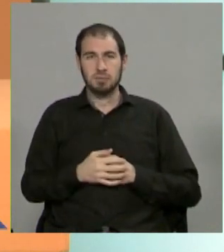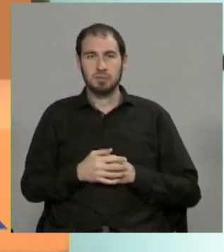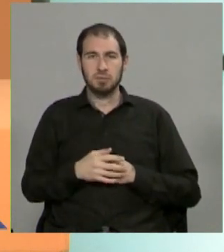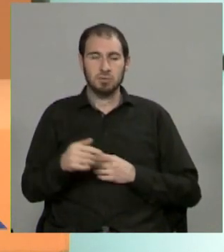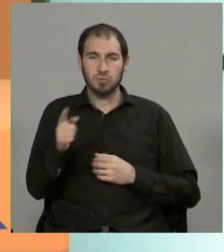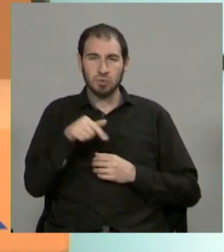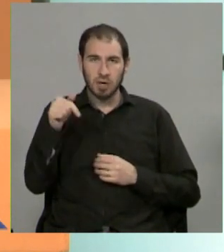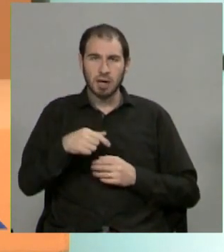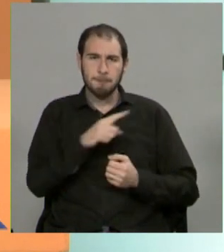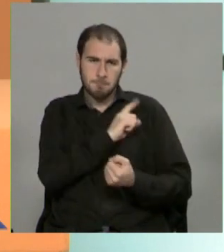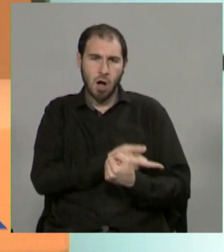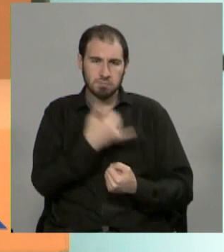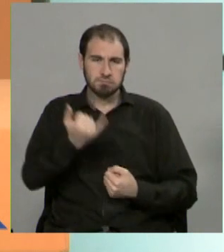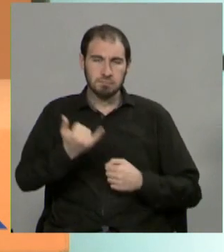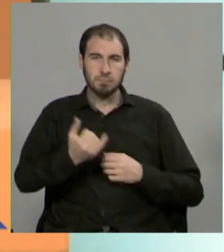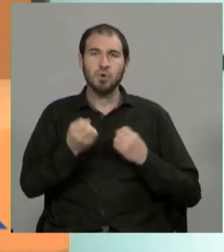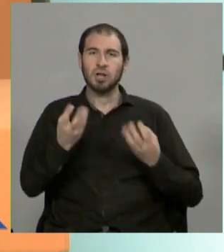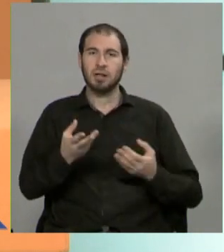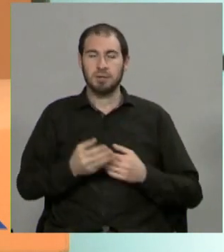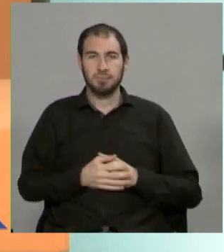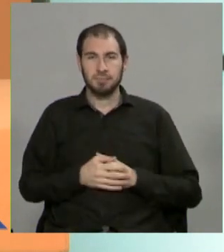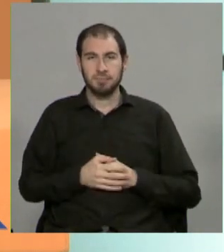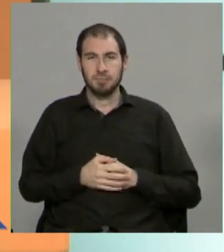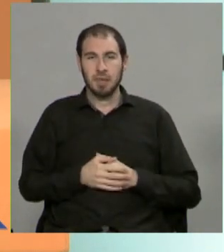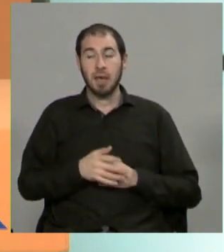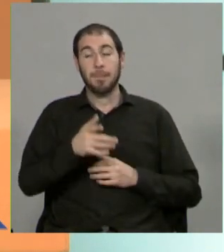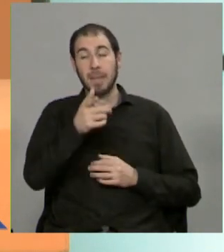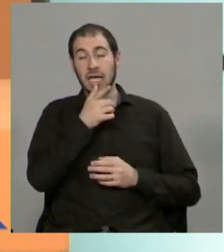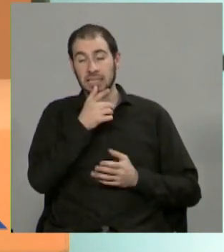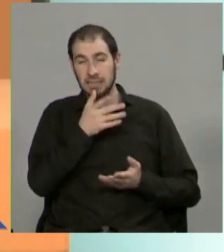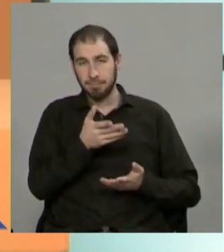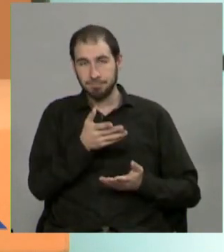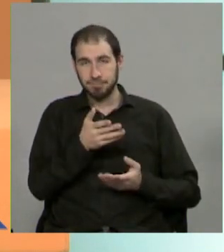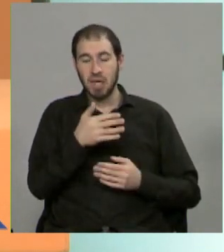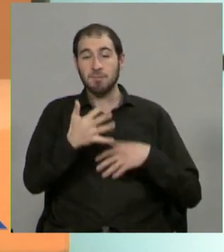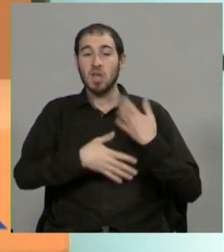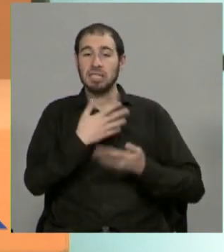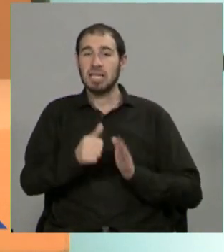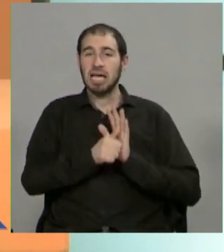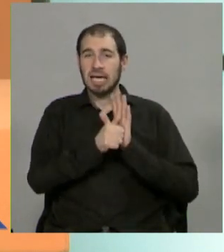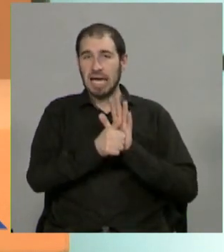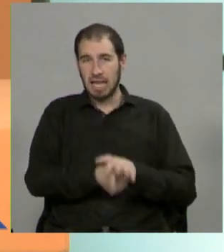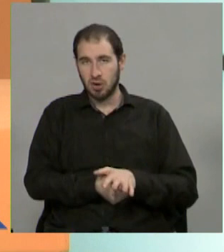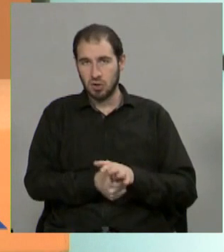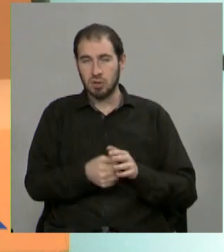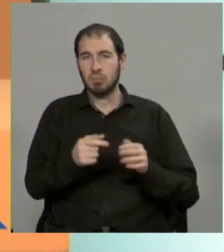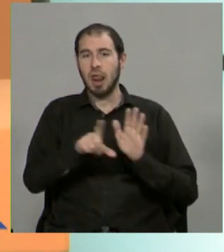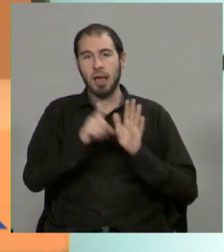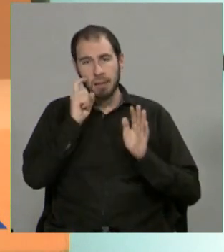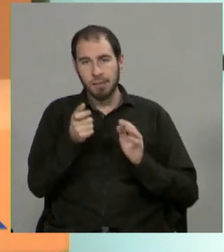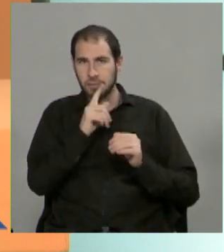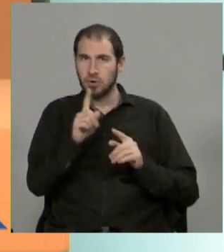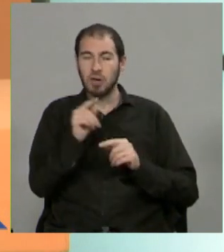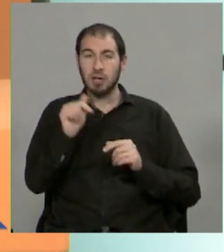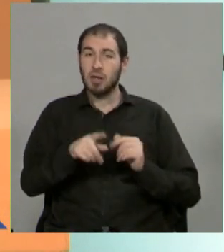están bastante empoderadas, ¿no? Porque aunque parezca que la violencia de género no incurriera en un delito,